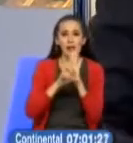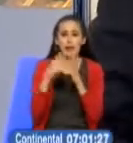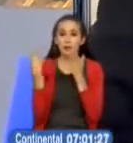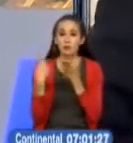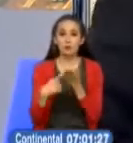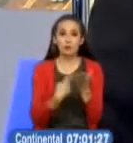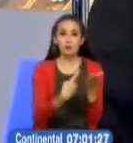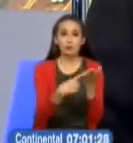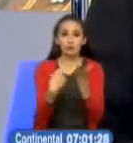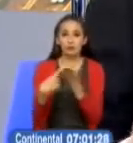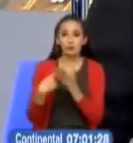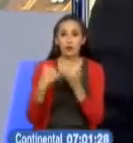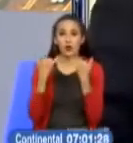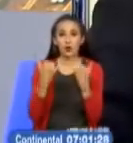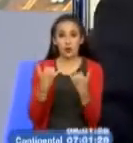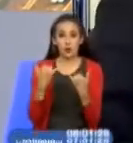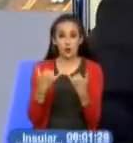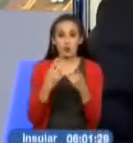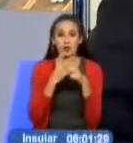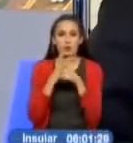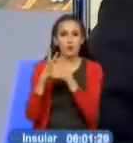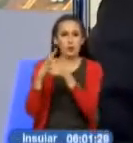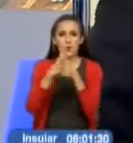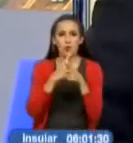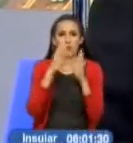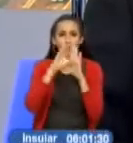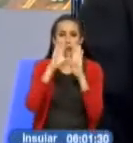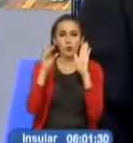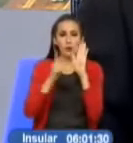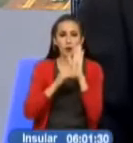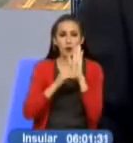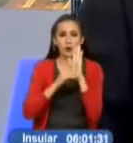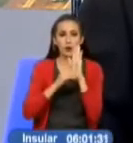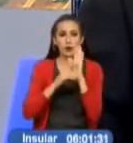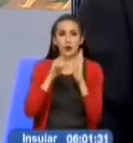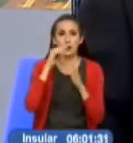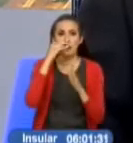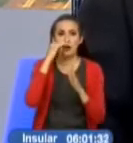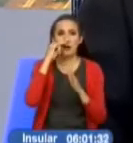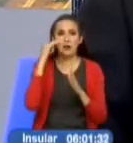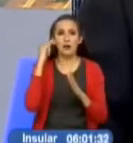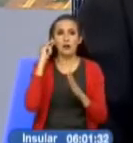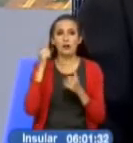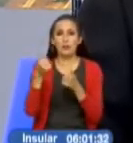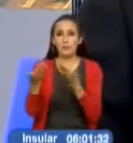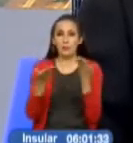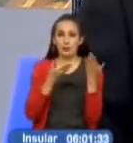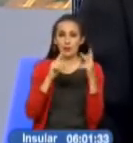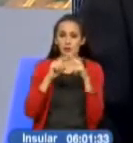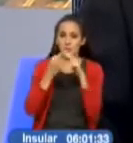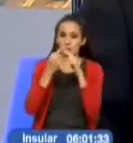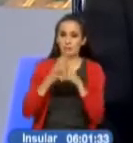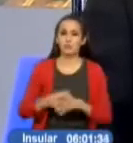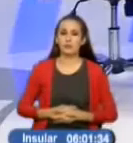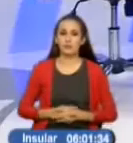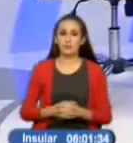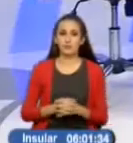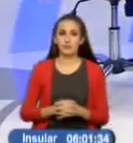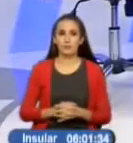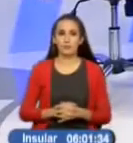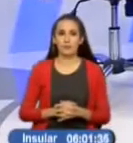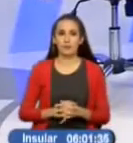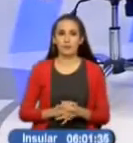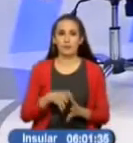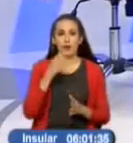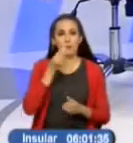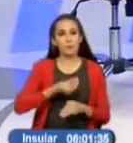está instaurando sobre el Código de la Niñez. Bienvenidos, iniciamos. Doctor Augusto Barrera,